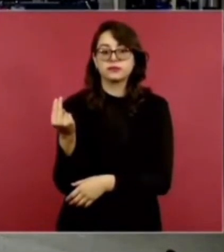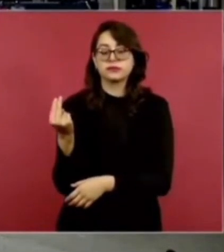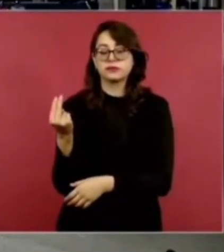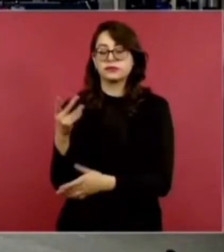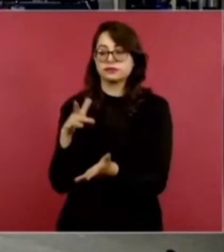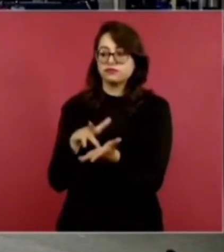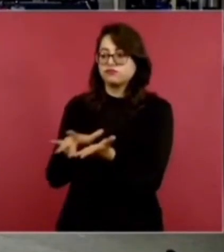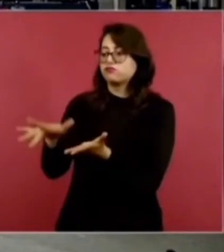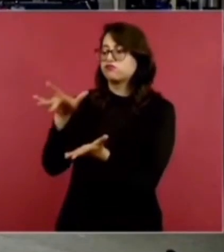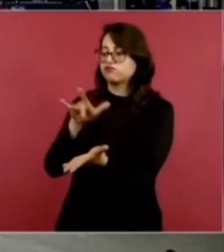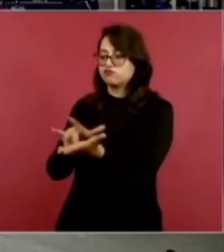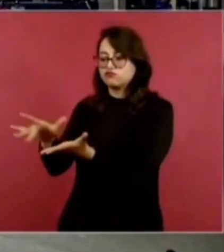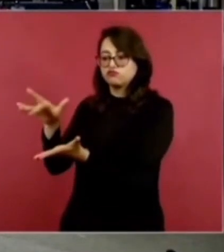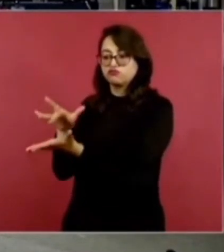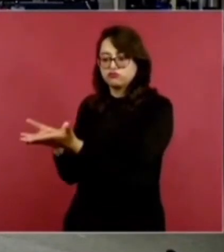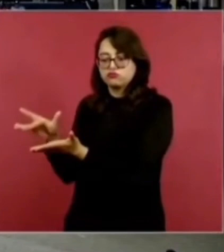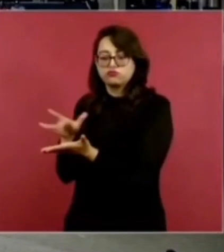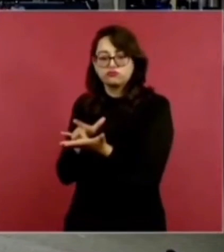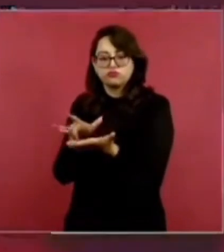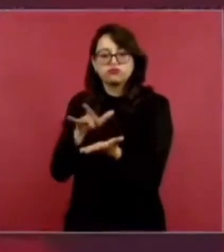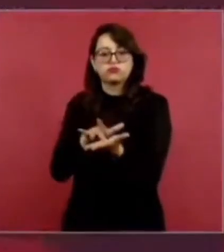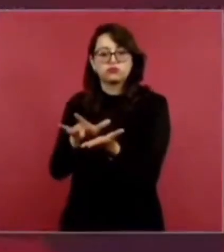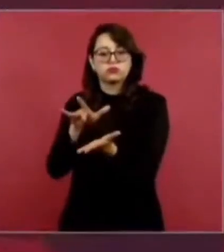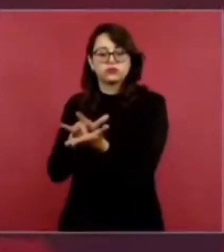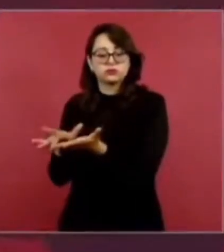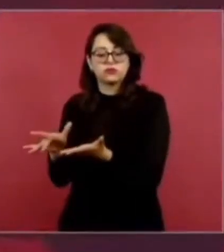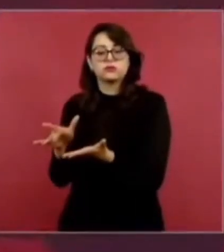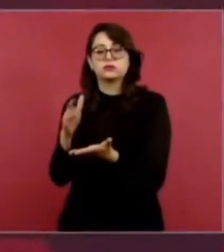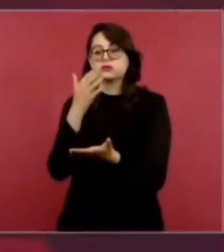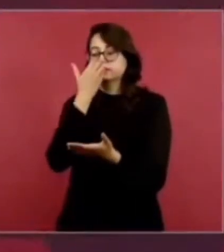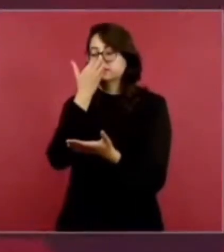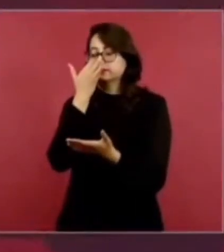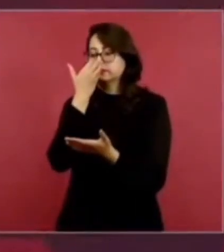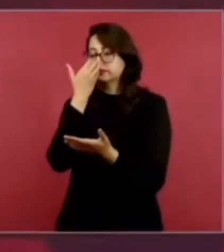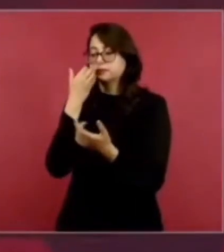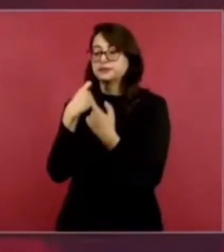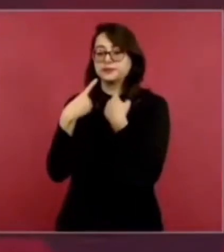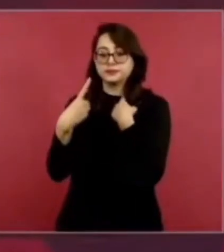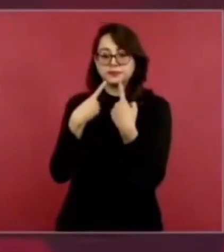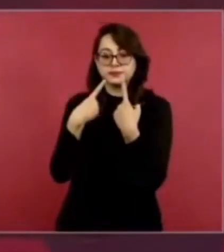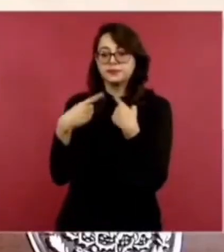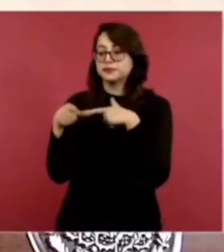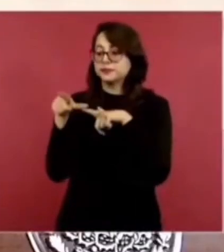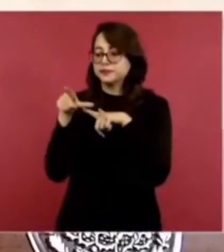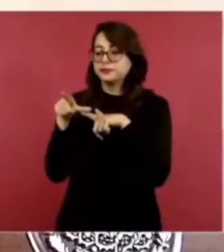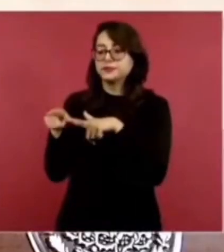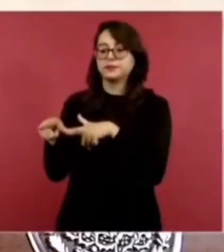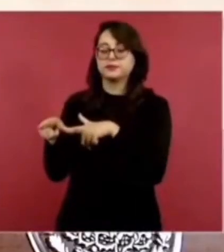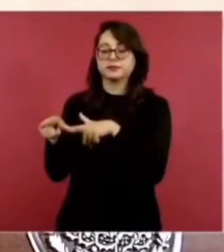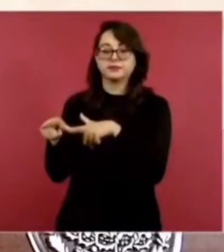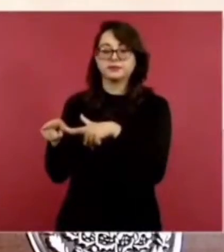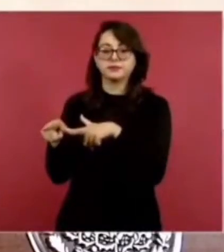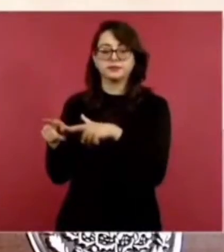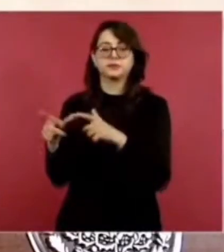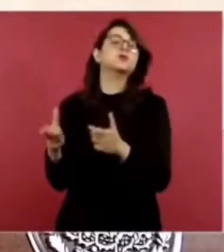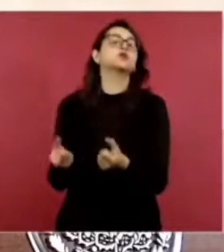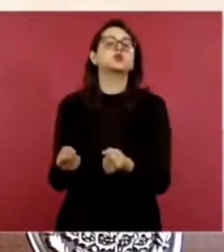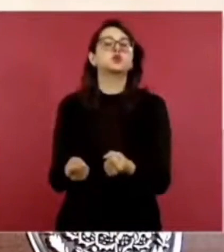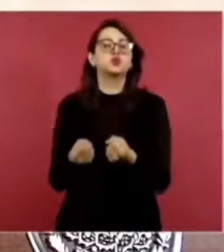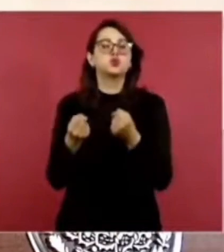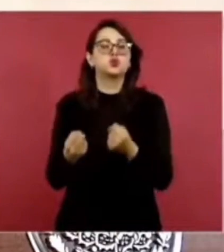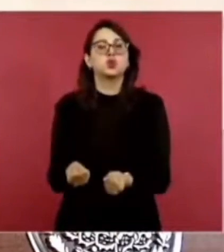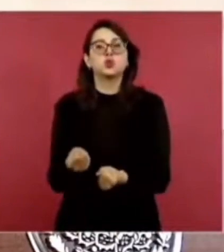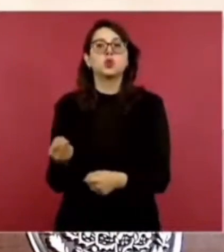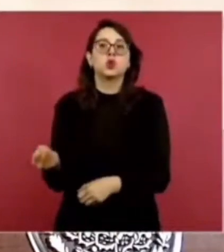contribuir a que se mantenga el diálogo que ya